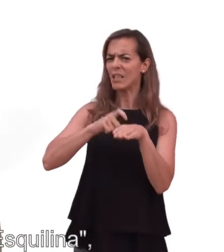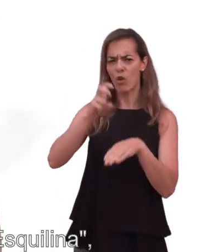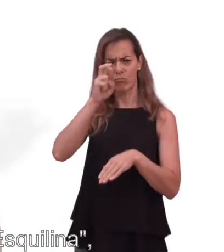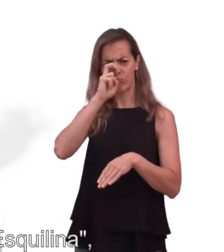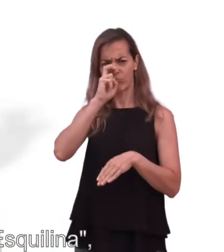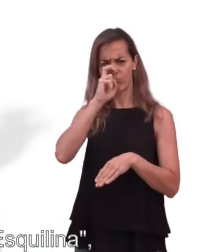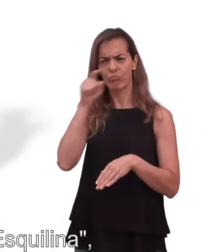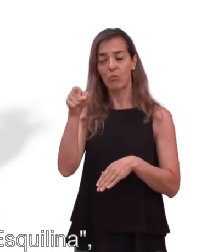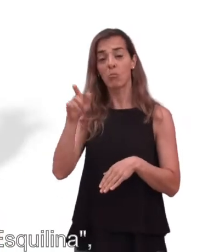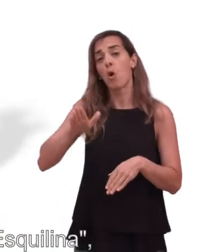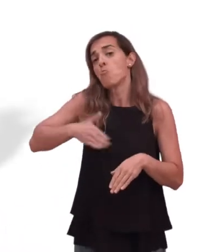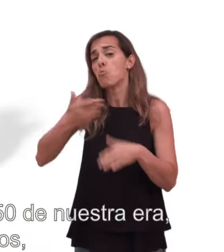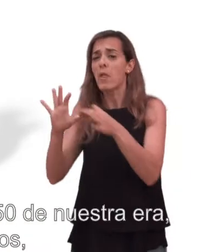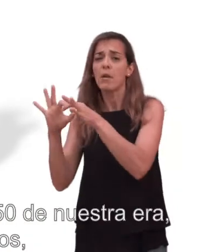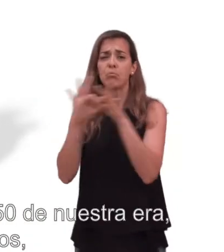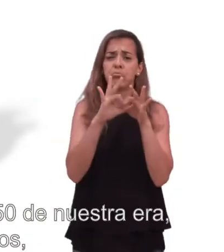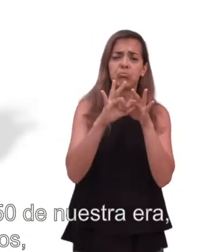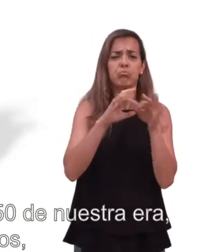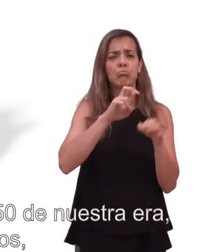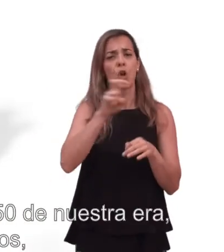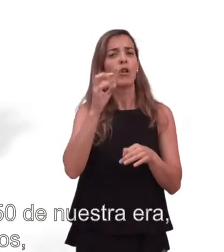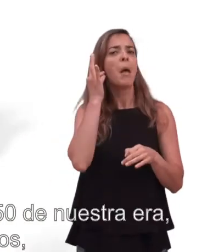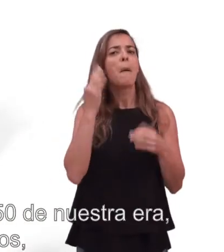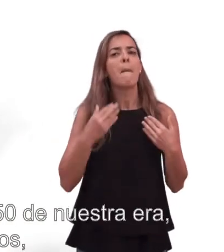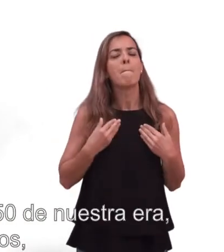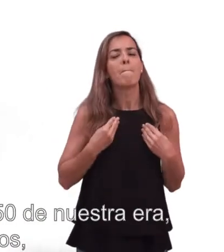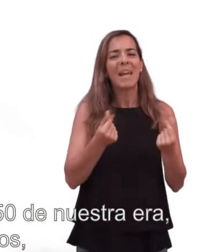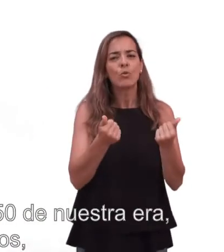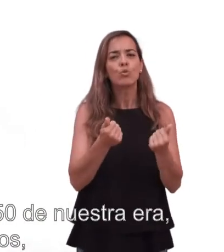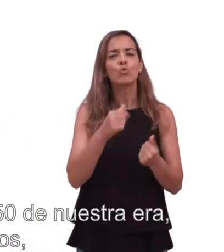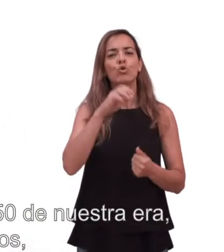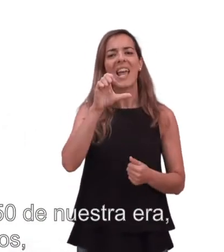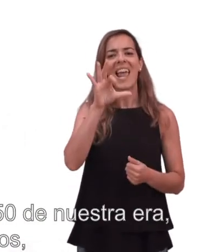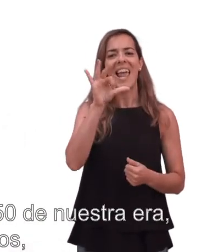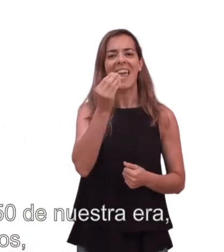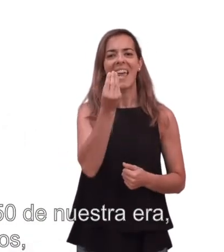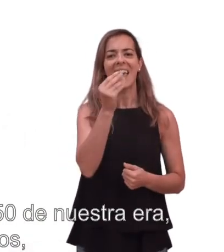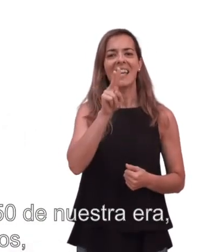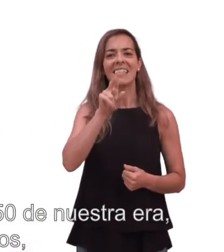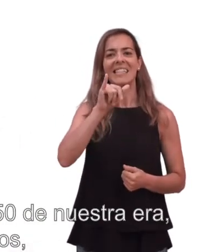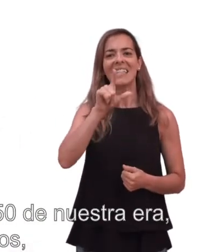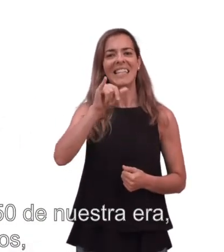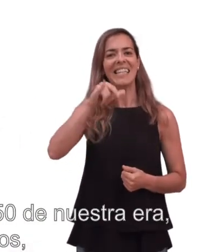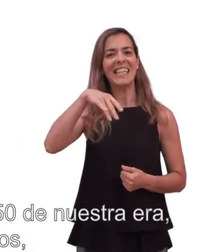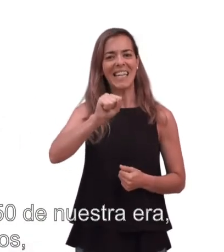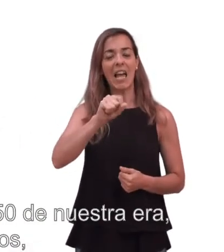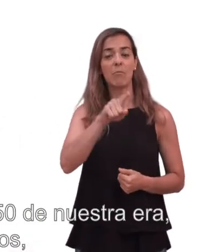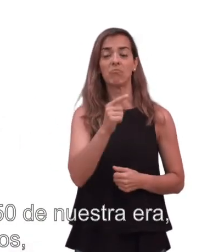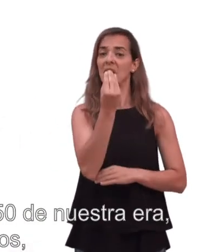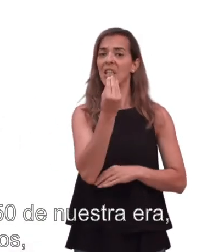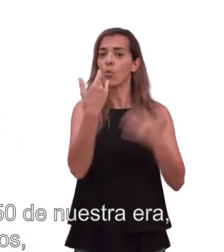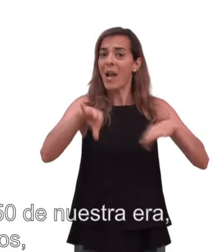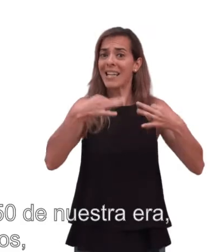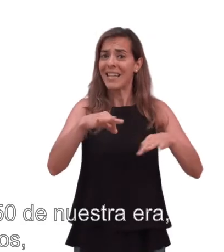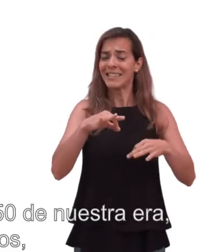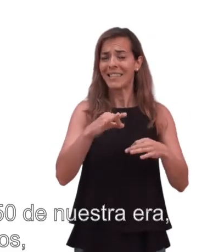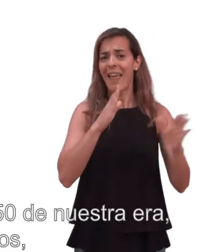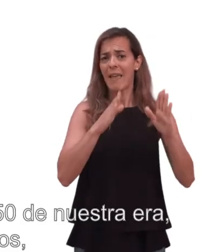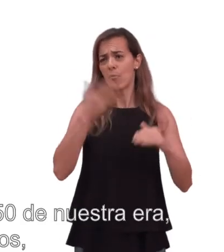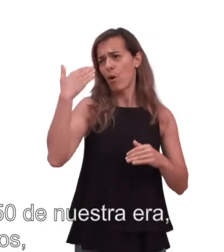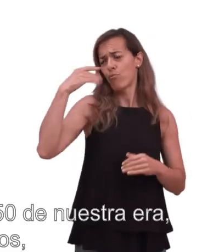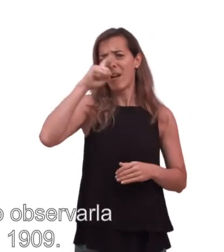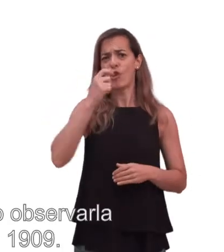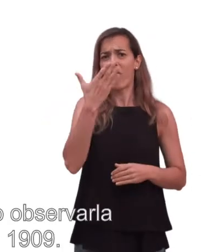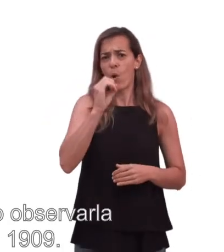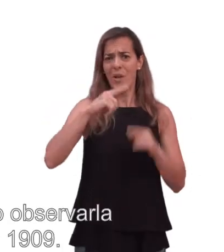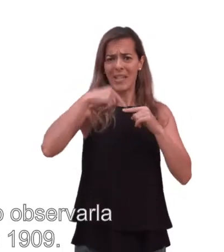Venus Esquilina, estatua clásica fechada alrededor del año 50 de nuestra era, hoy en los museos capitolinos,